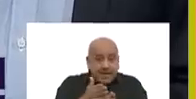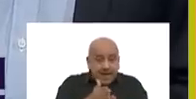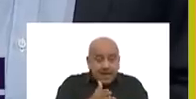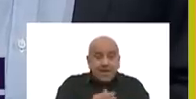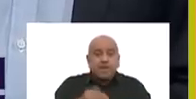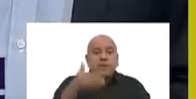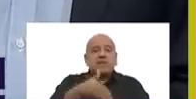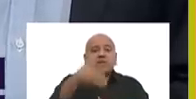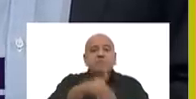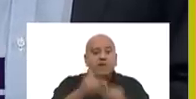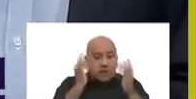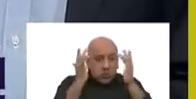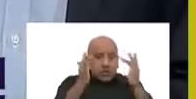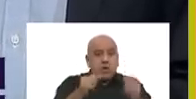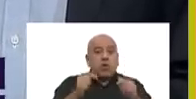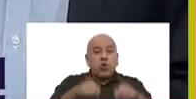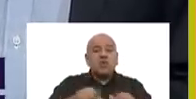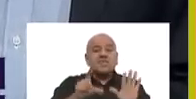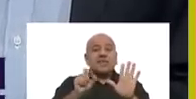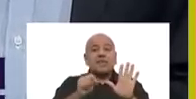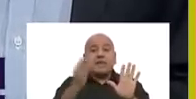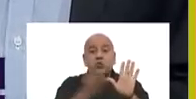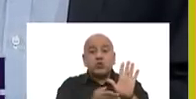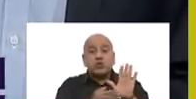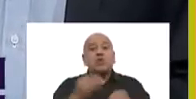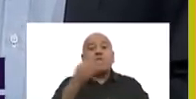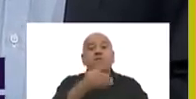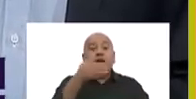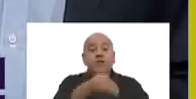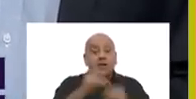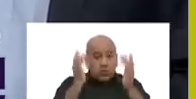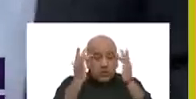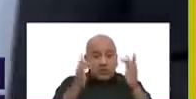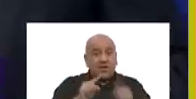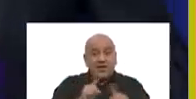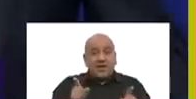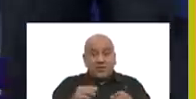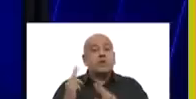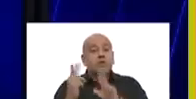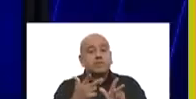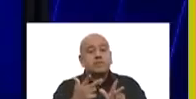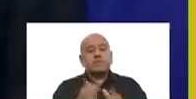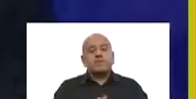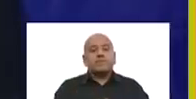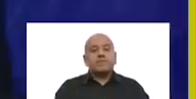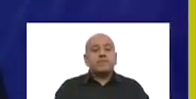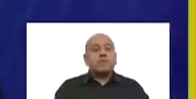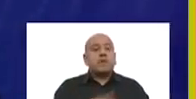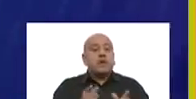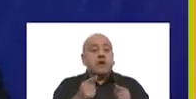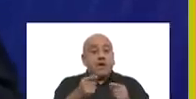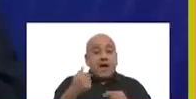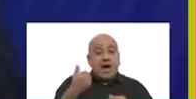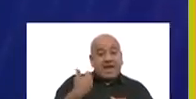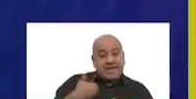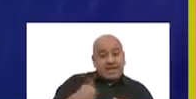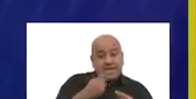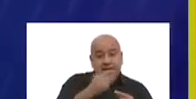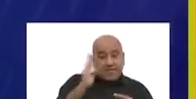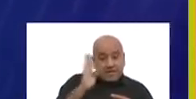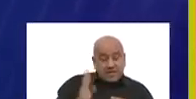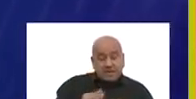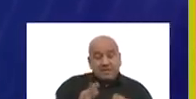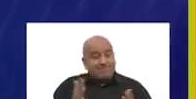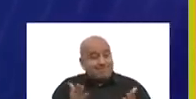andrade obviamente defendiendo esta década que en realidad ya es más de una década no pero bueno este este tiempo del frente amplio en el